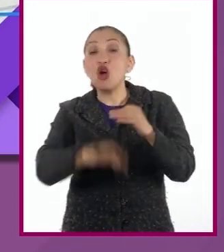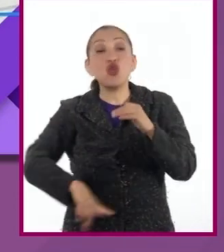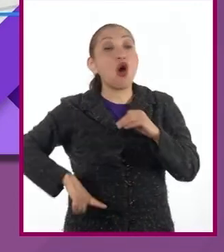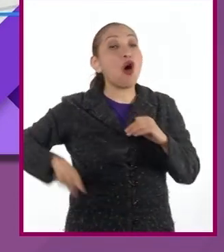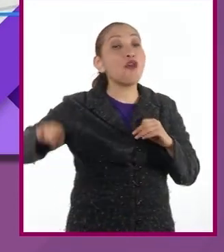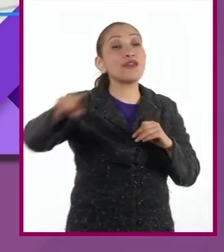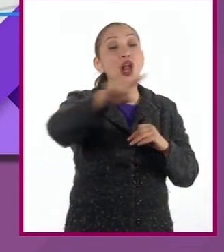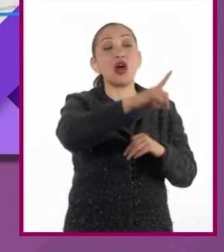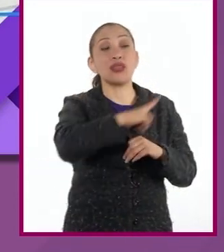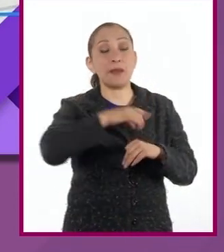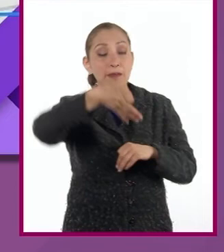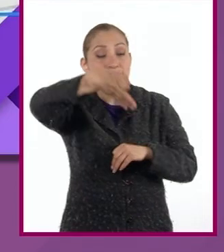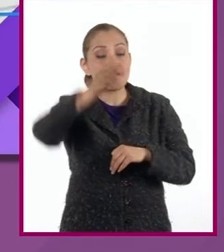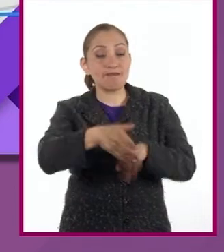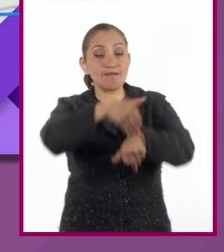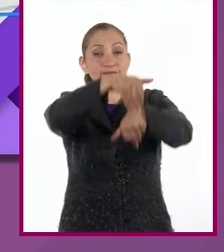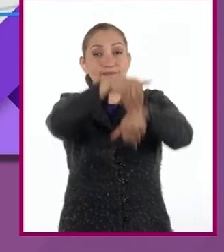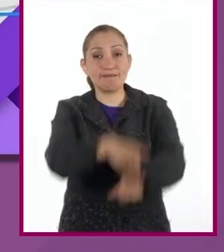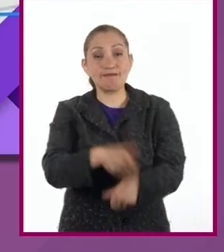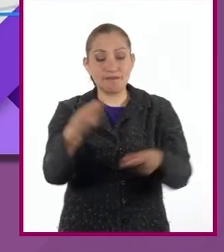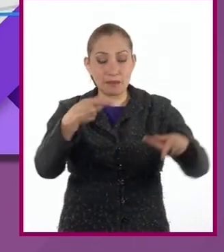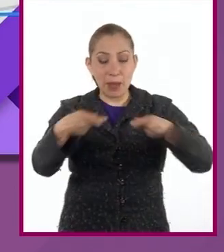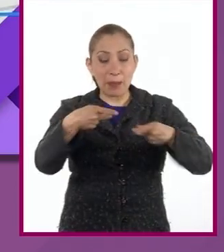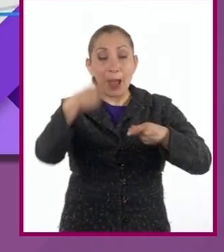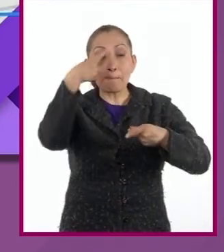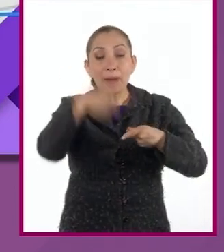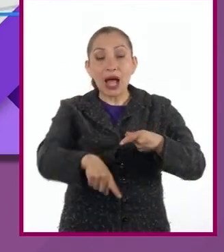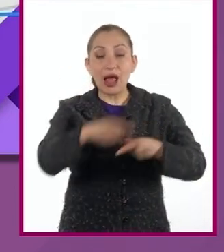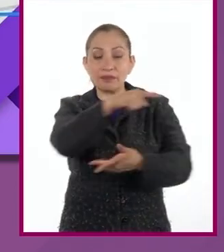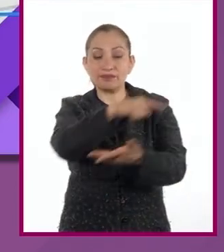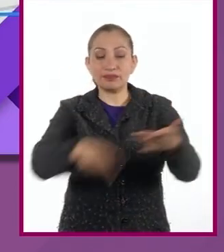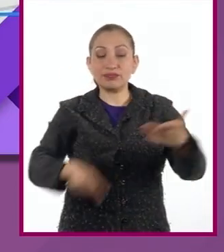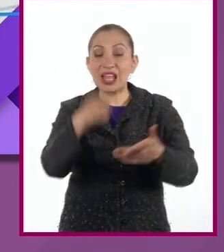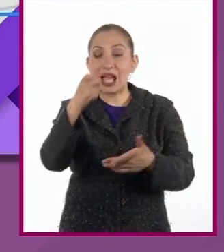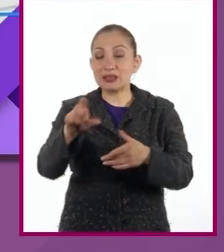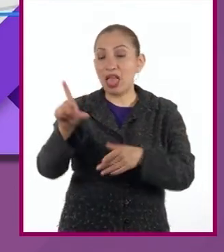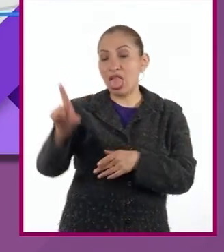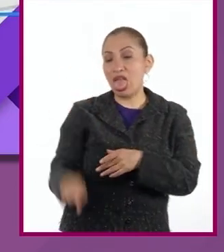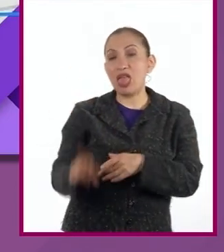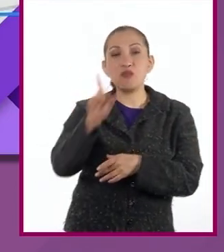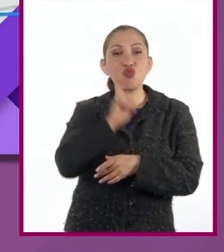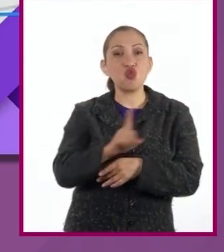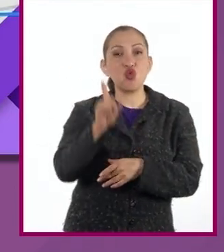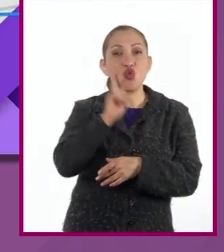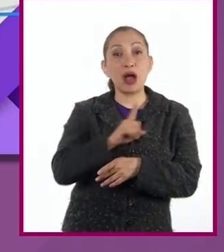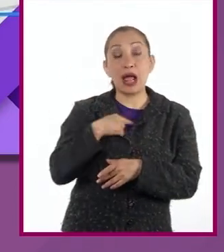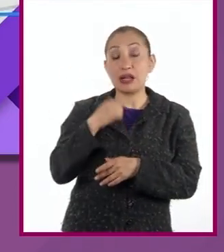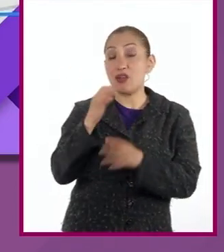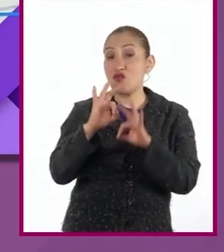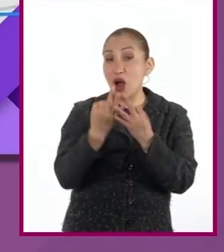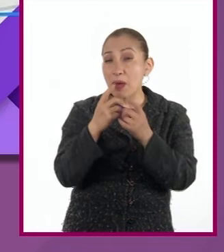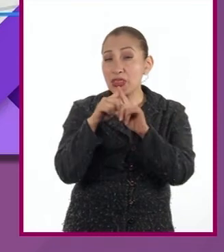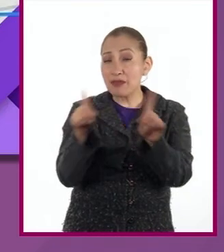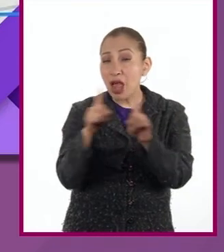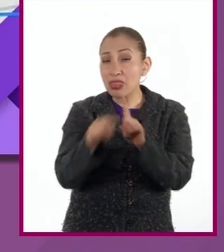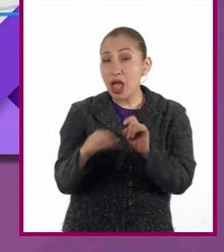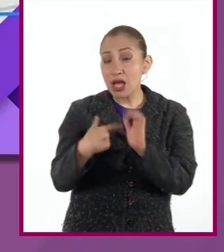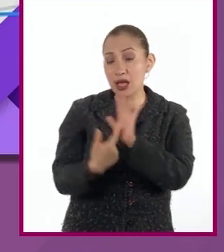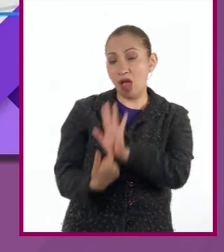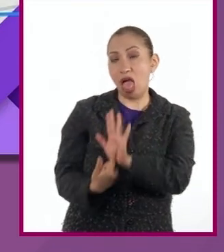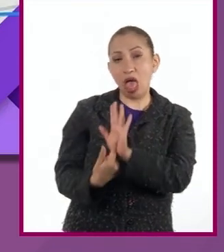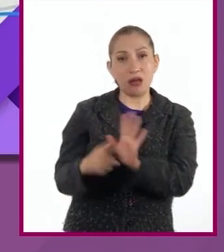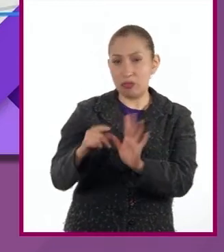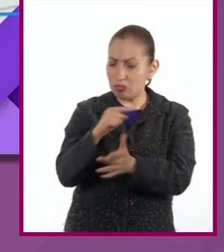estados deben adoptar las medidas necesarias a fin de suprimir esta discriminación en todas sus formas y